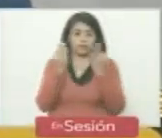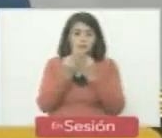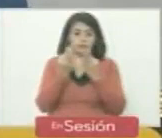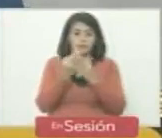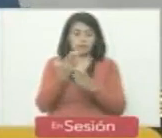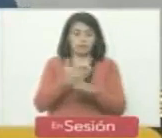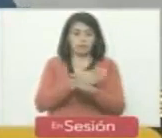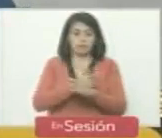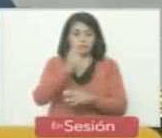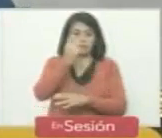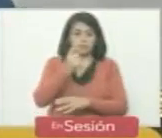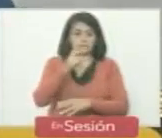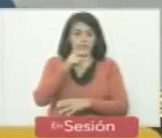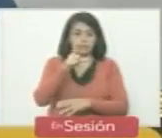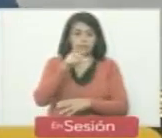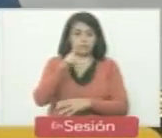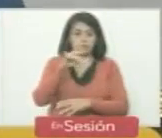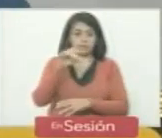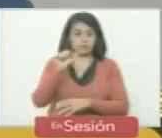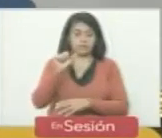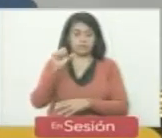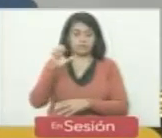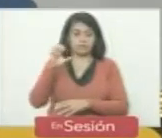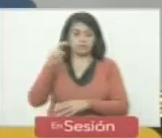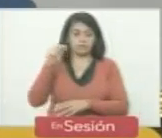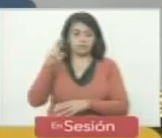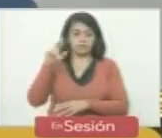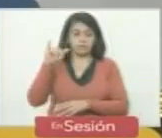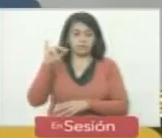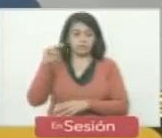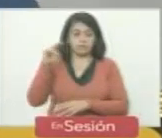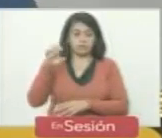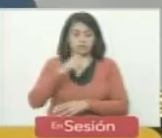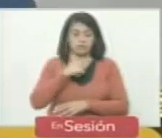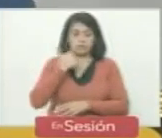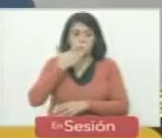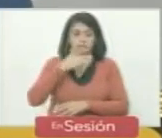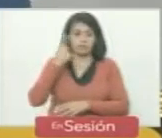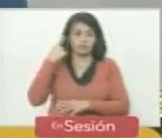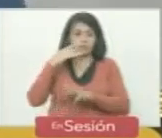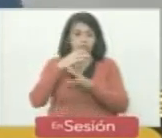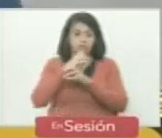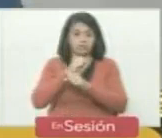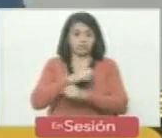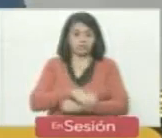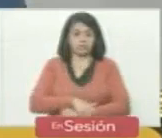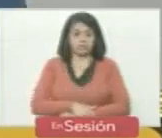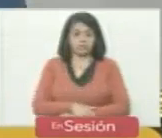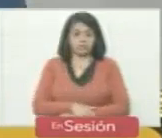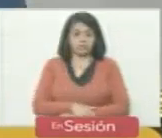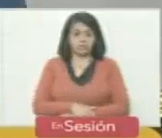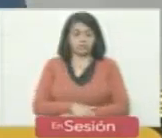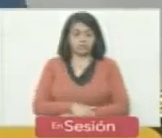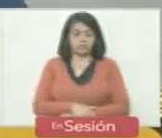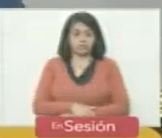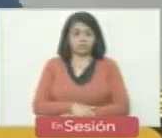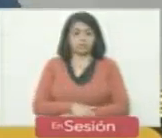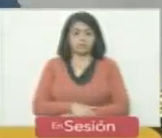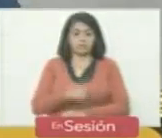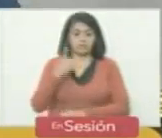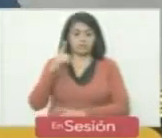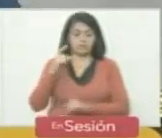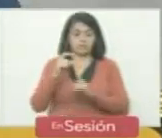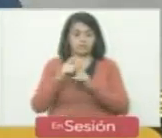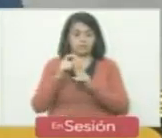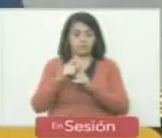del exdiputado Luis Enrique Oberto, lamentablemente fallecido la noche de ayer. Voy a dejar en el derecho de